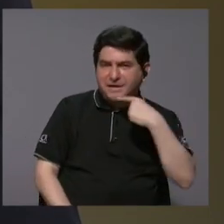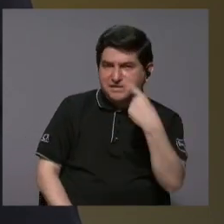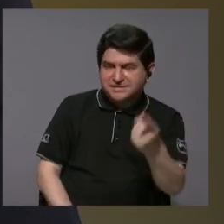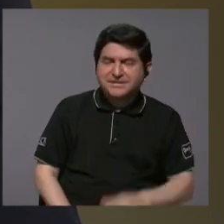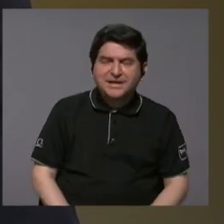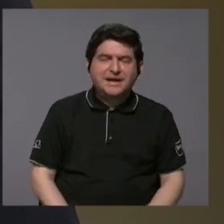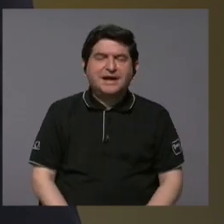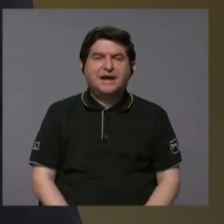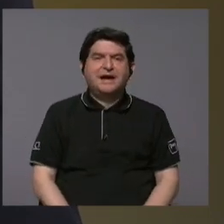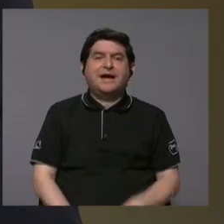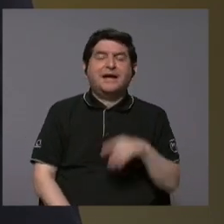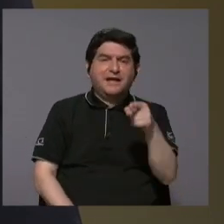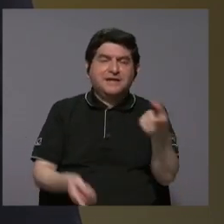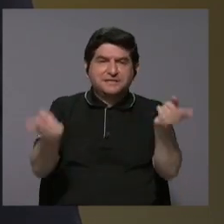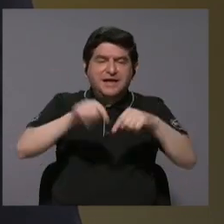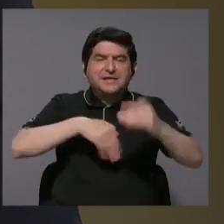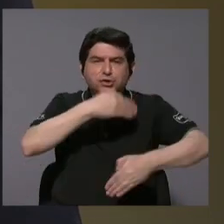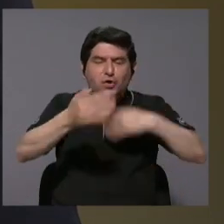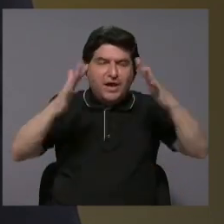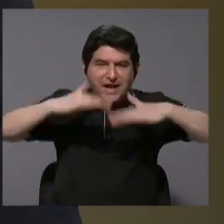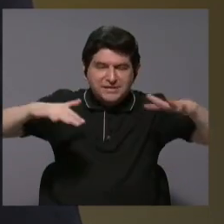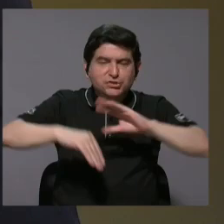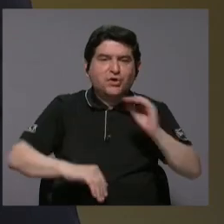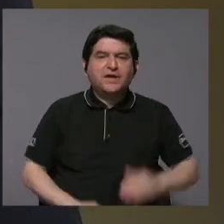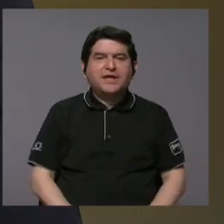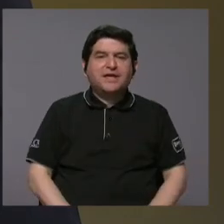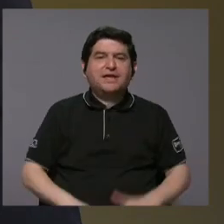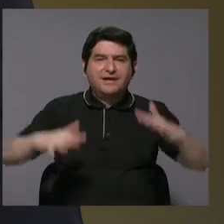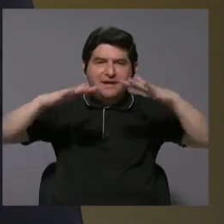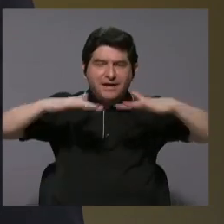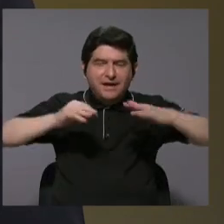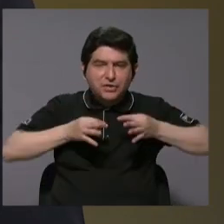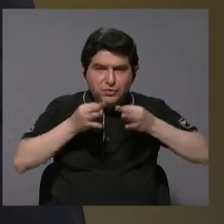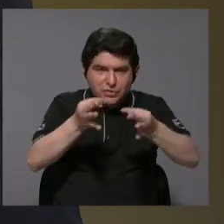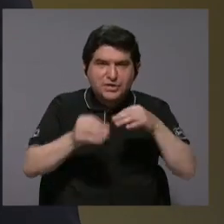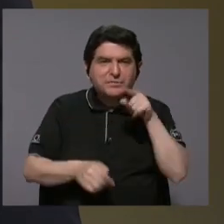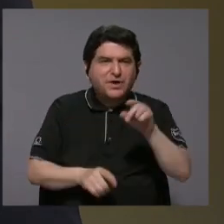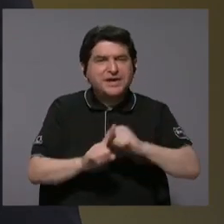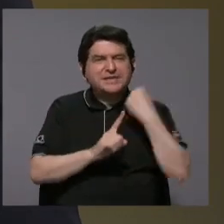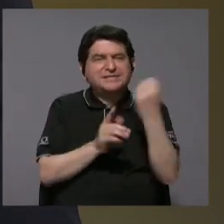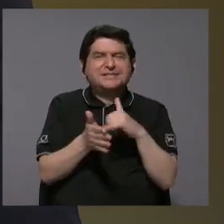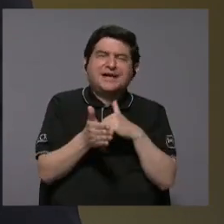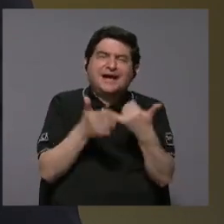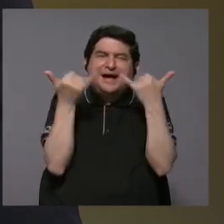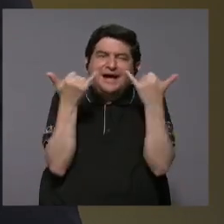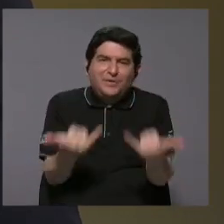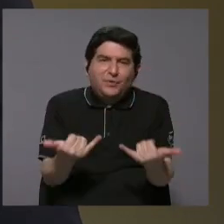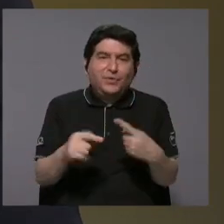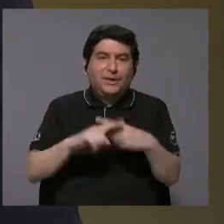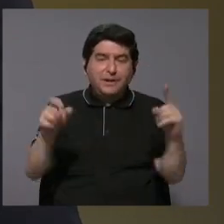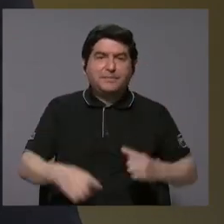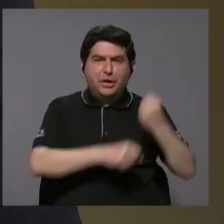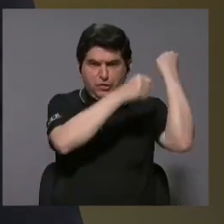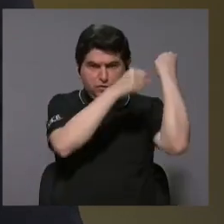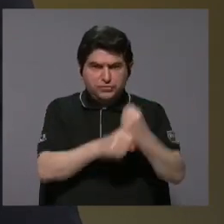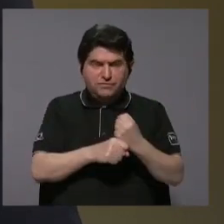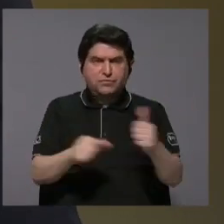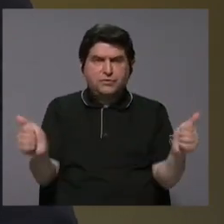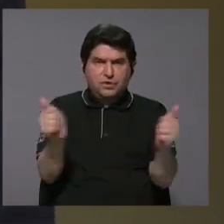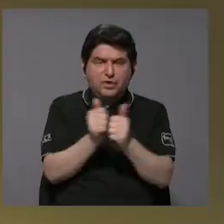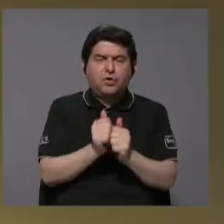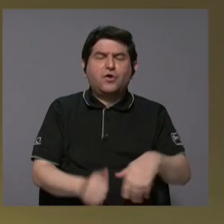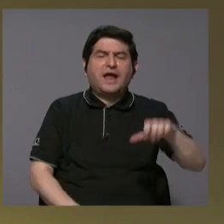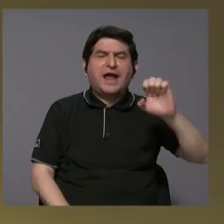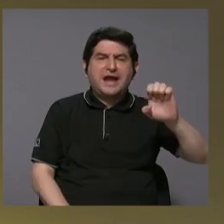y ecoturismo, y esa está en un estado un poquito débil en este momento, pero fue fundada junto con